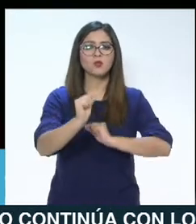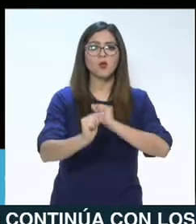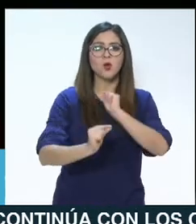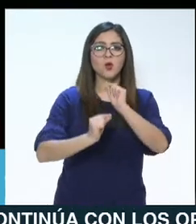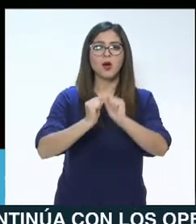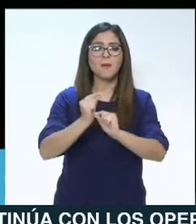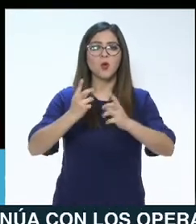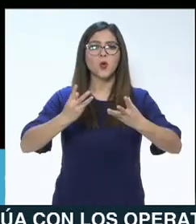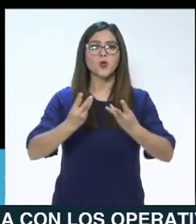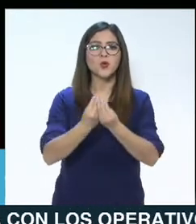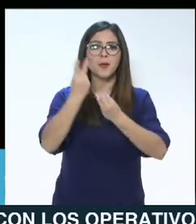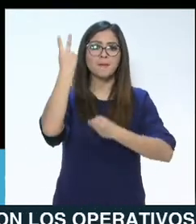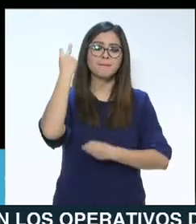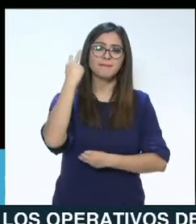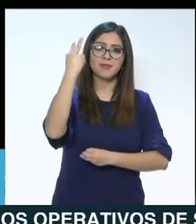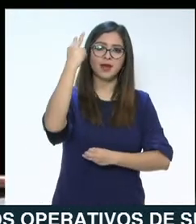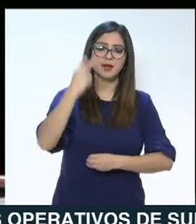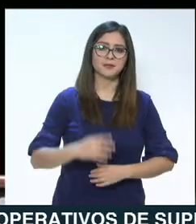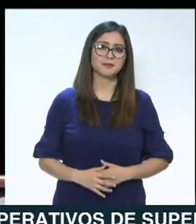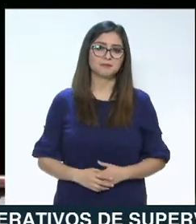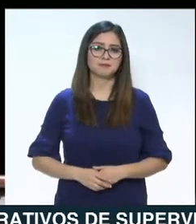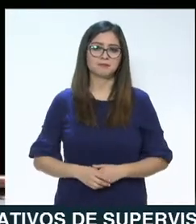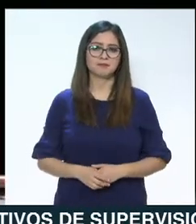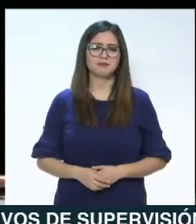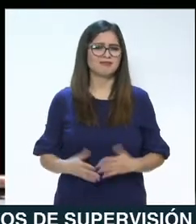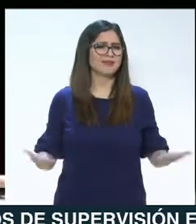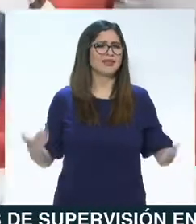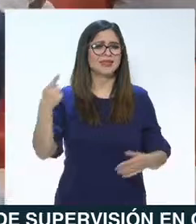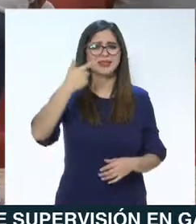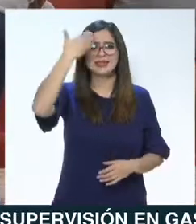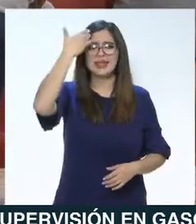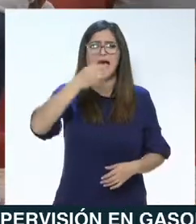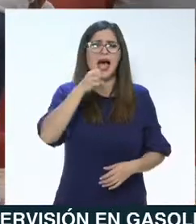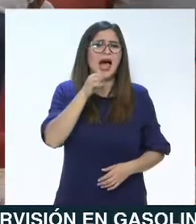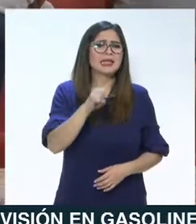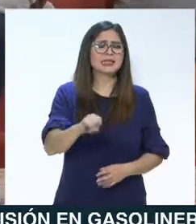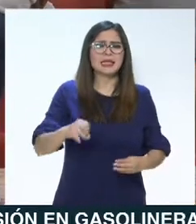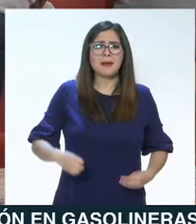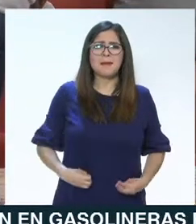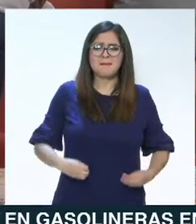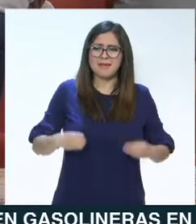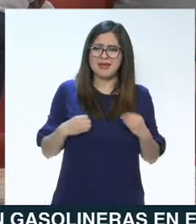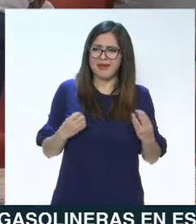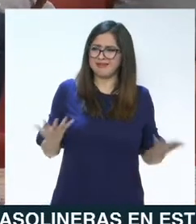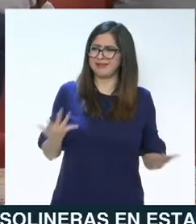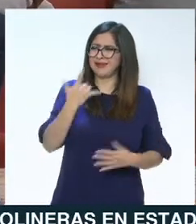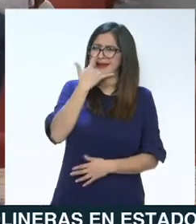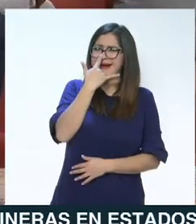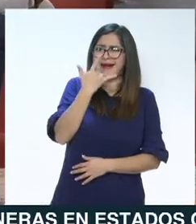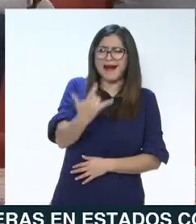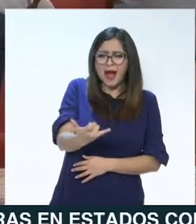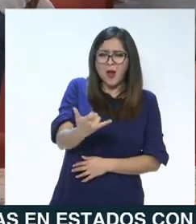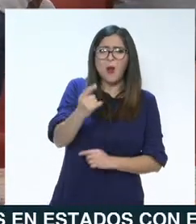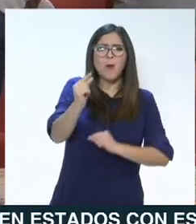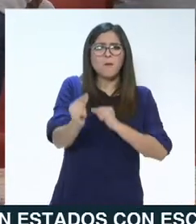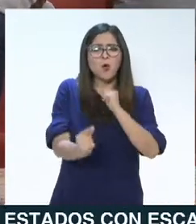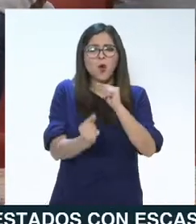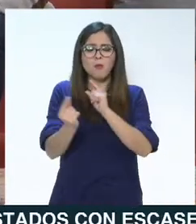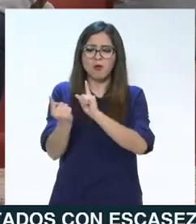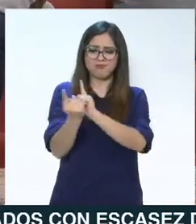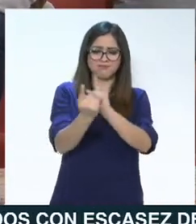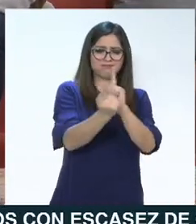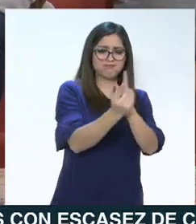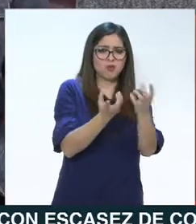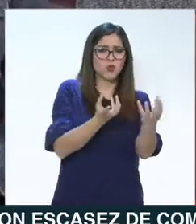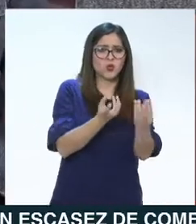viaje juntos. Claro. No, son coincidencias de la vida, ¿no? Son coincidencias. Sí, que al final pues se entretejen, ¿no? A lo largo de esta